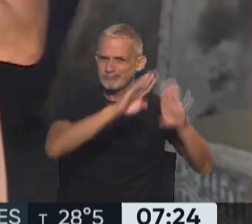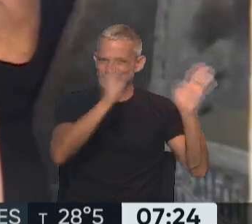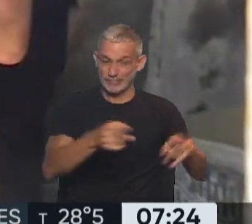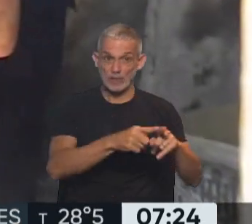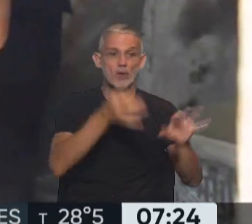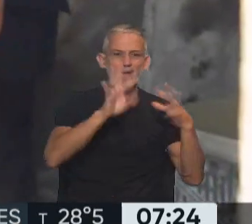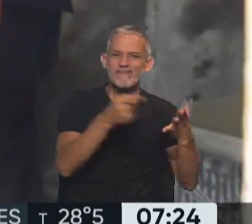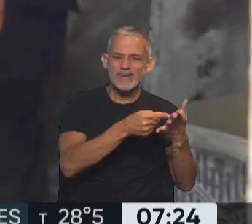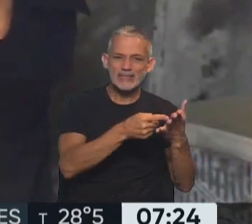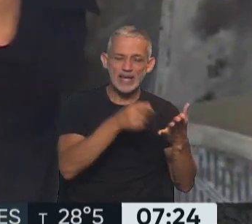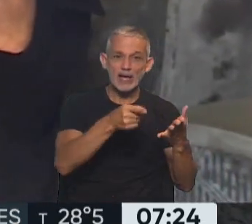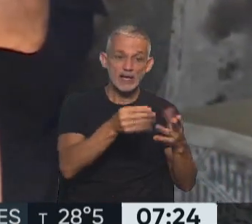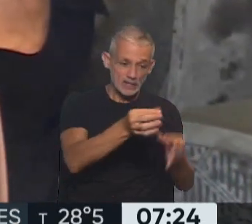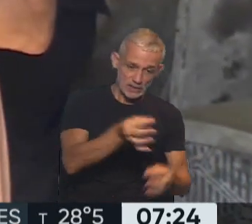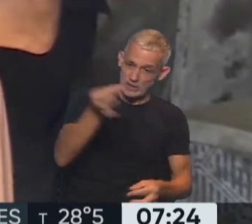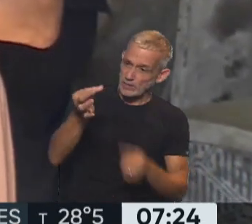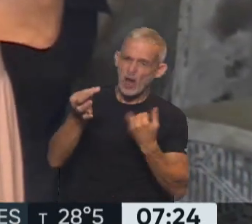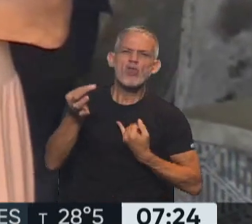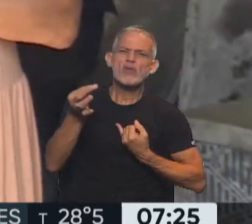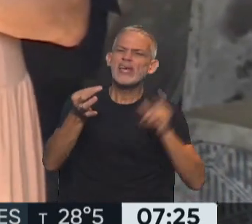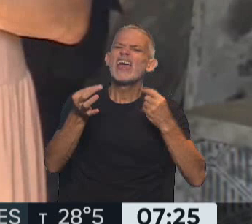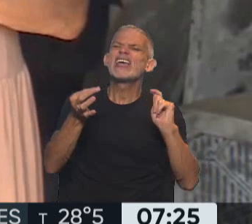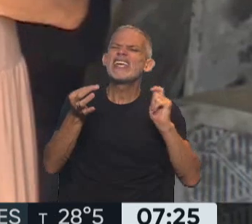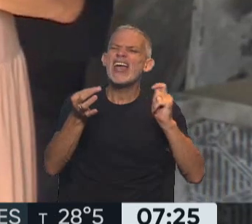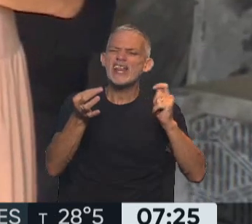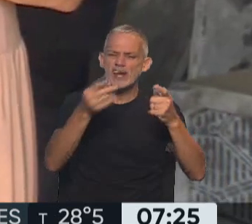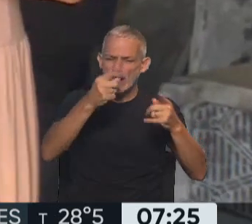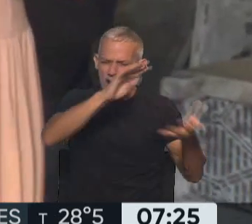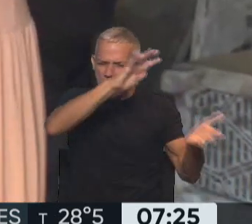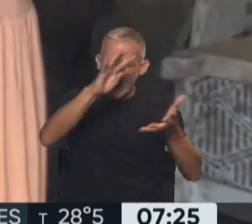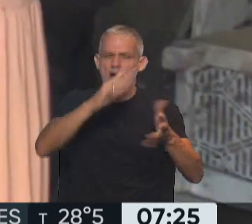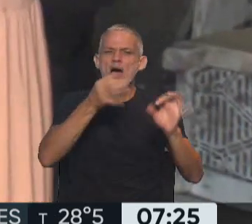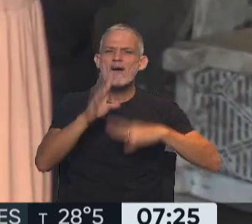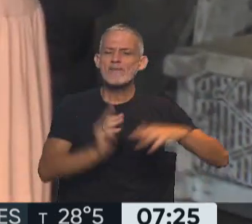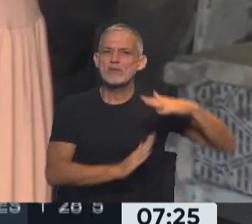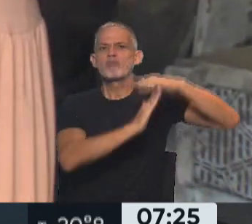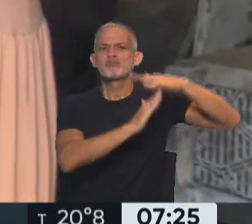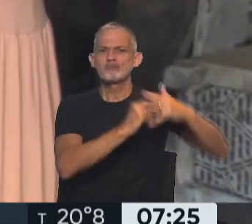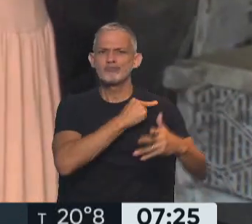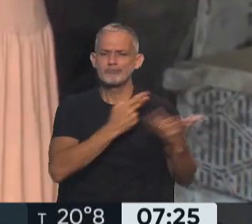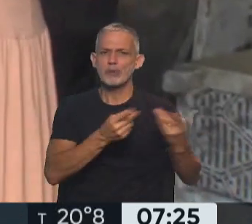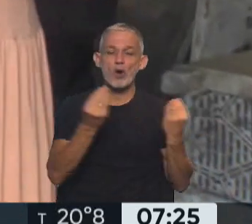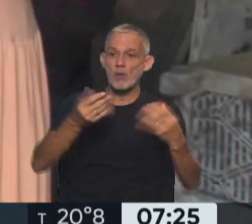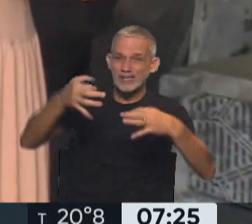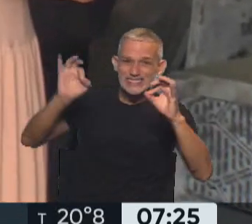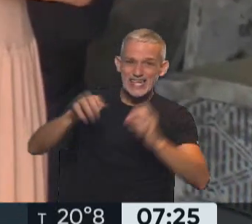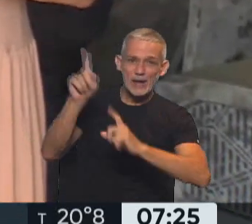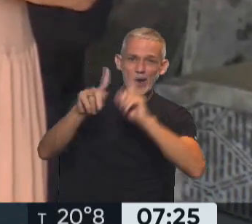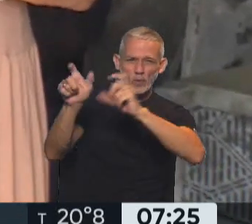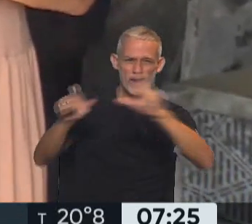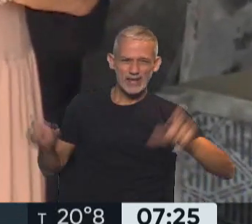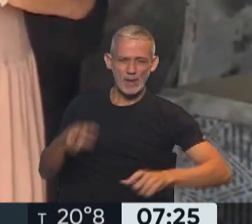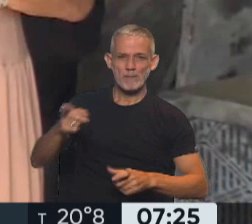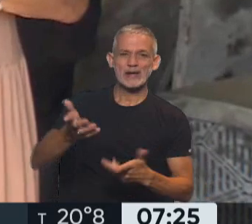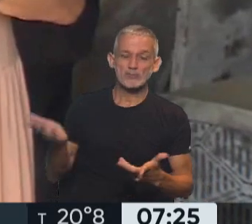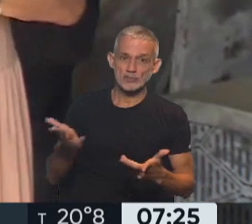venta. ¿A dónde hay que llegar con esto? A la fuente, para ver de qué manera se puede llegar a salvar a alguna de estas